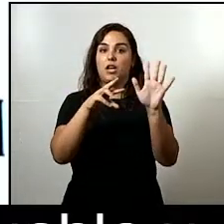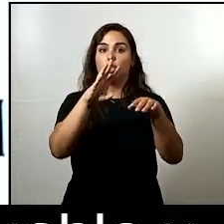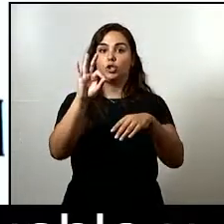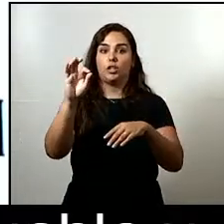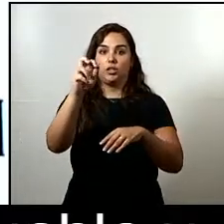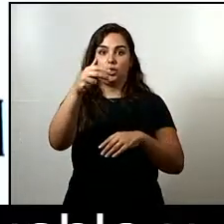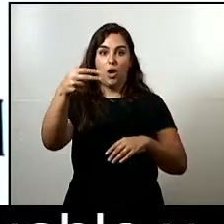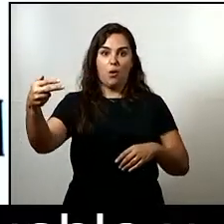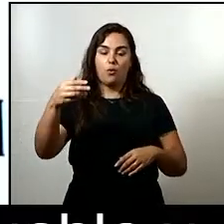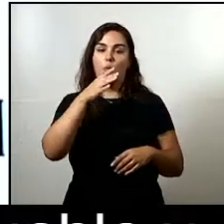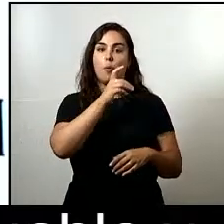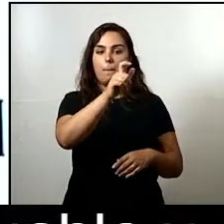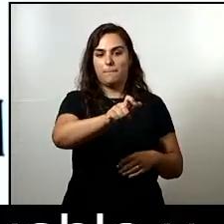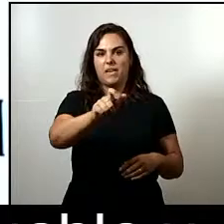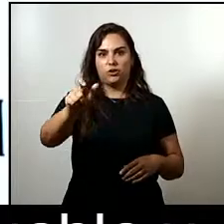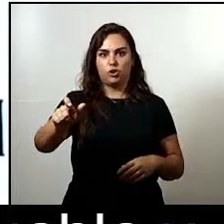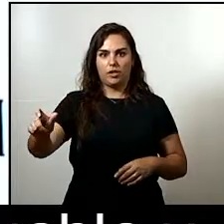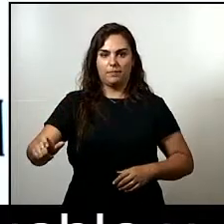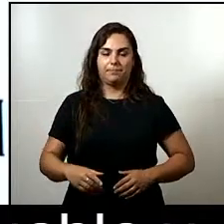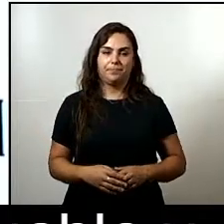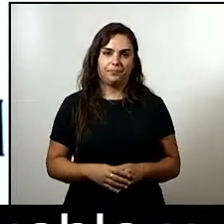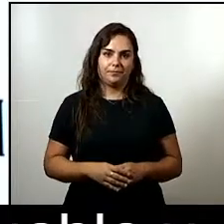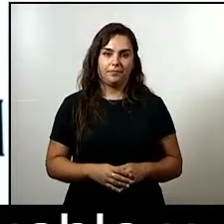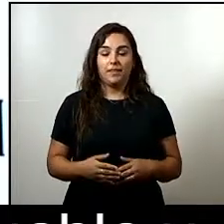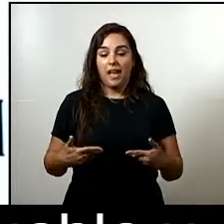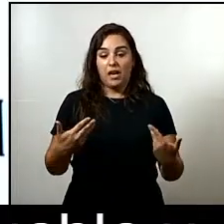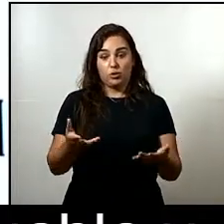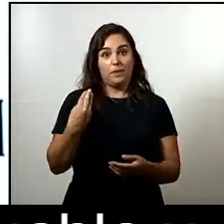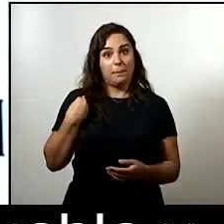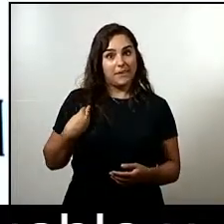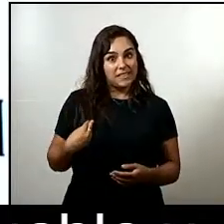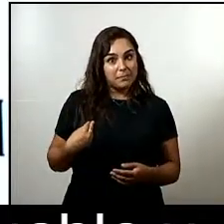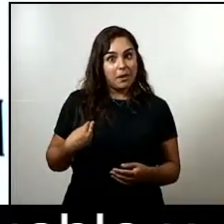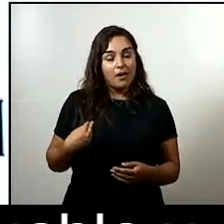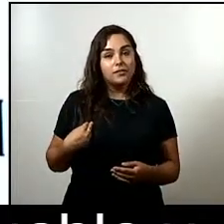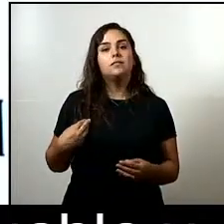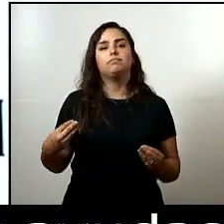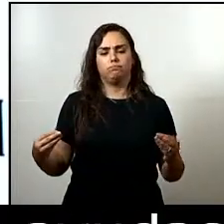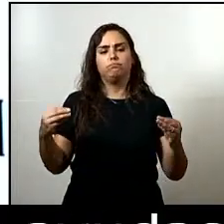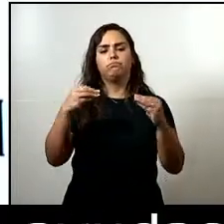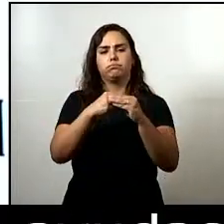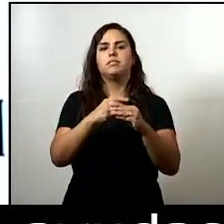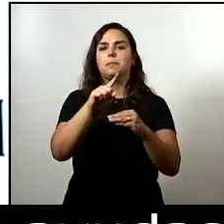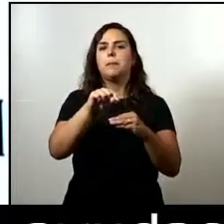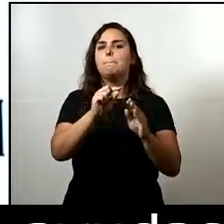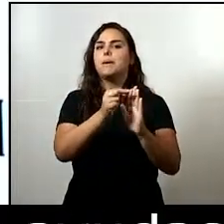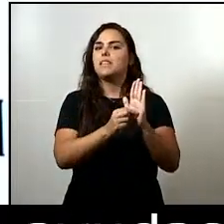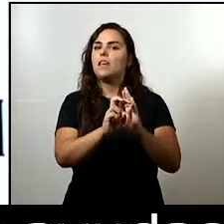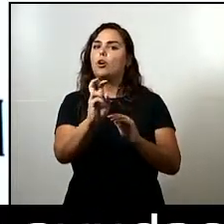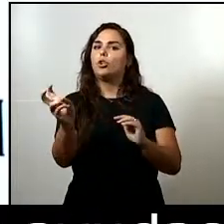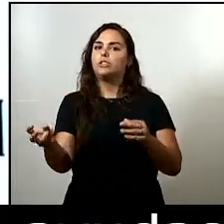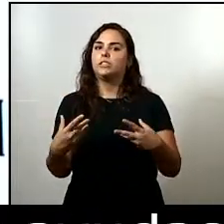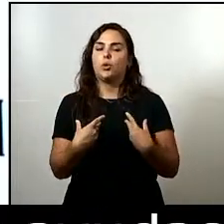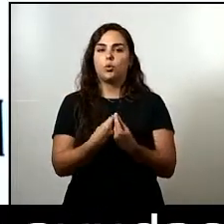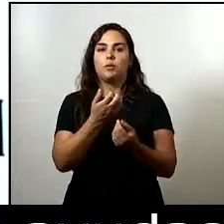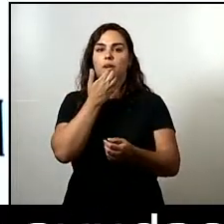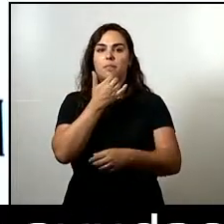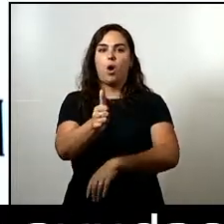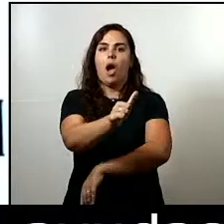euros por beneficiario. Estas ayudas son compatibles con otras medidas de la Junta, como el aval